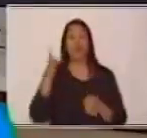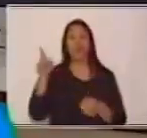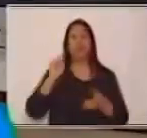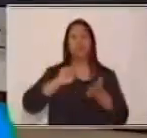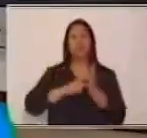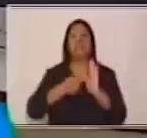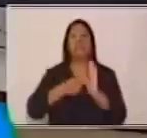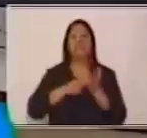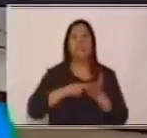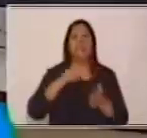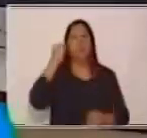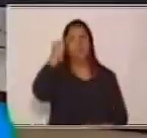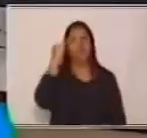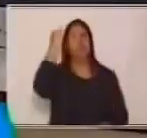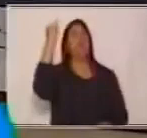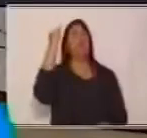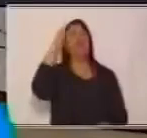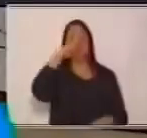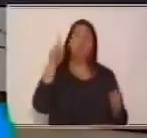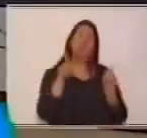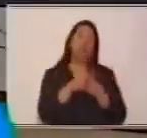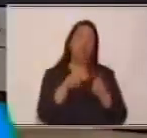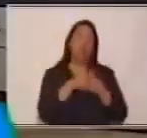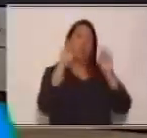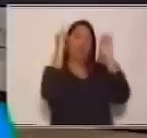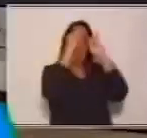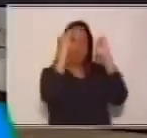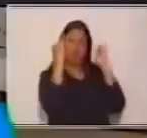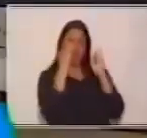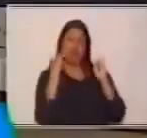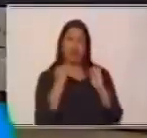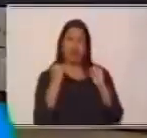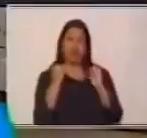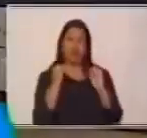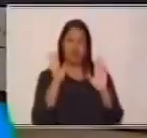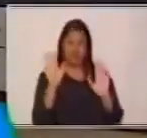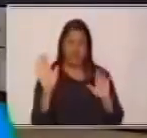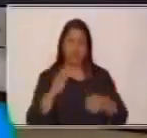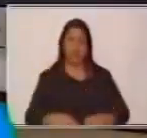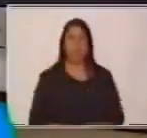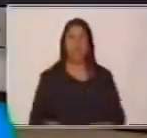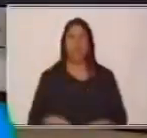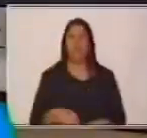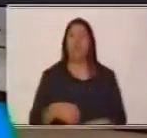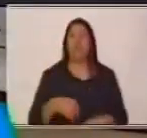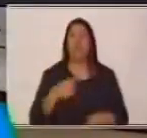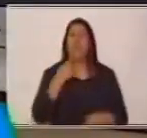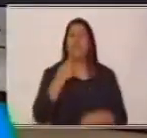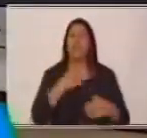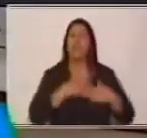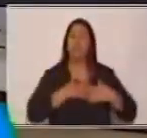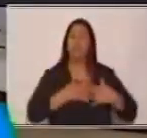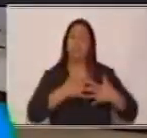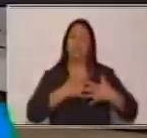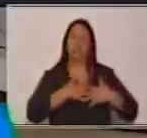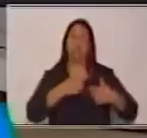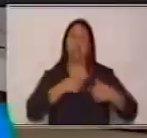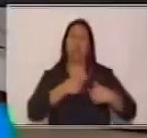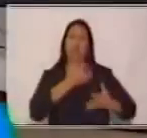y a la vez una imagen. La llama que late en el pecho. ¿Qué late en tu pecho?